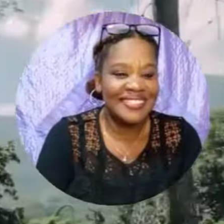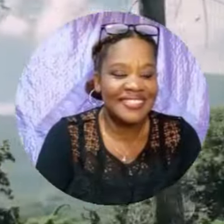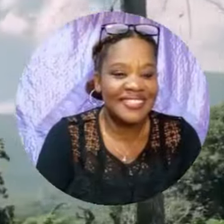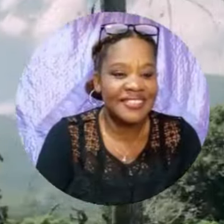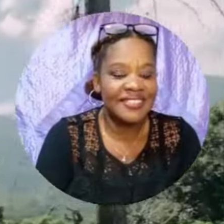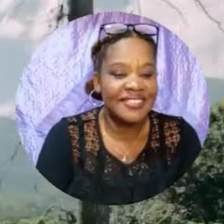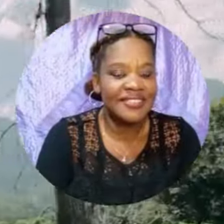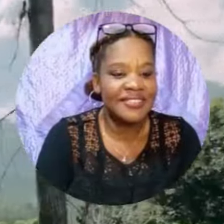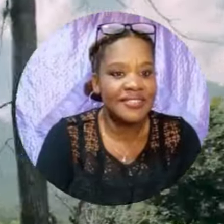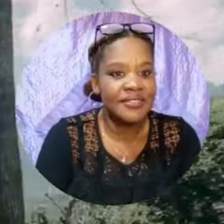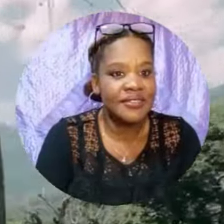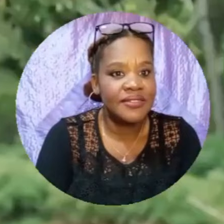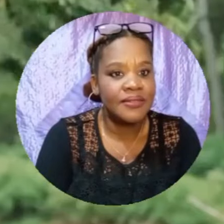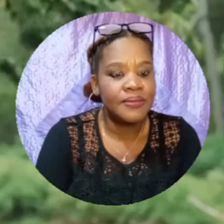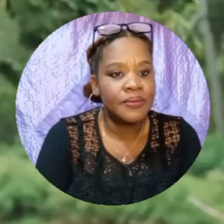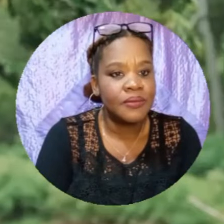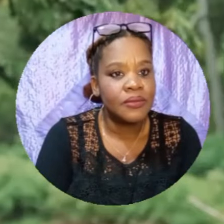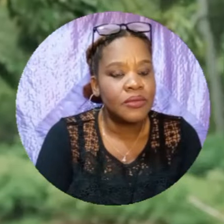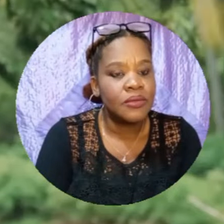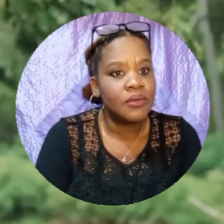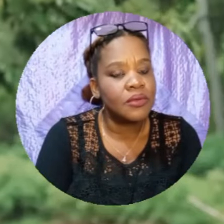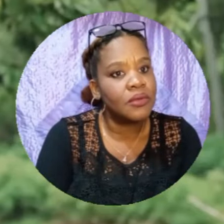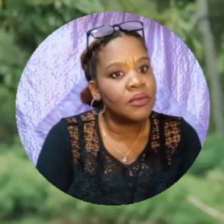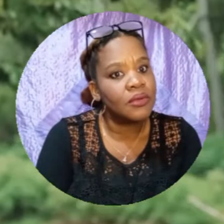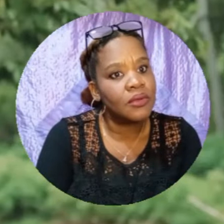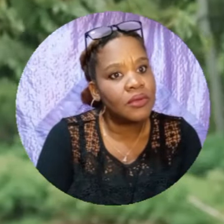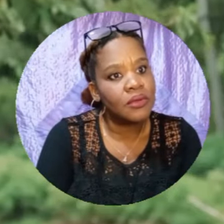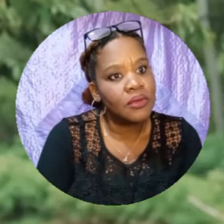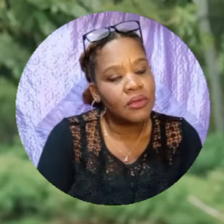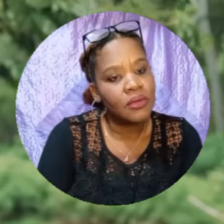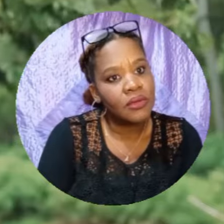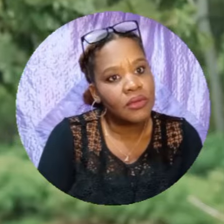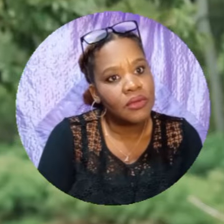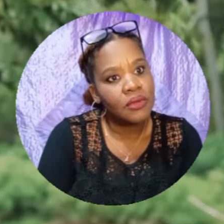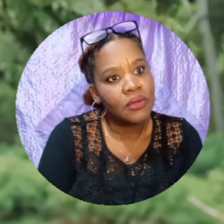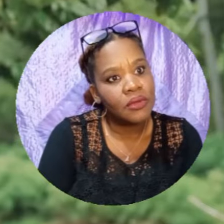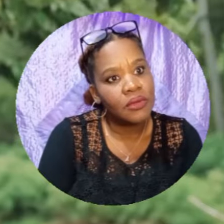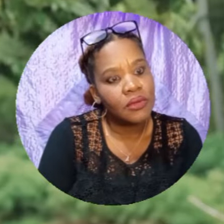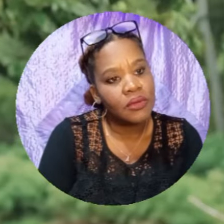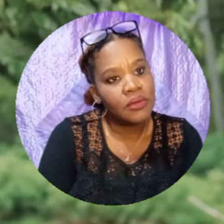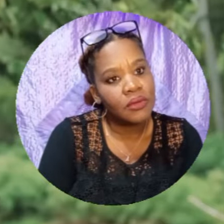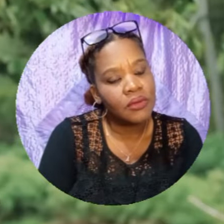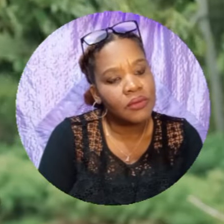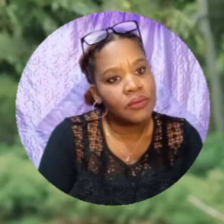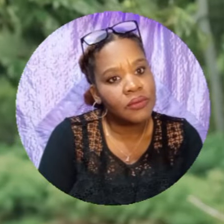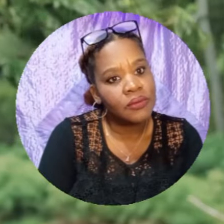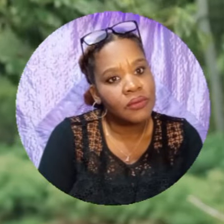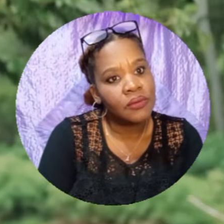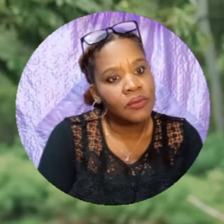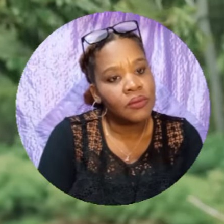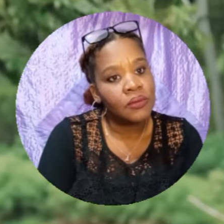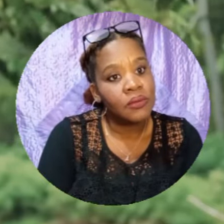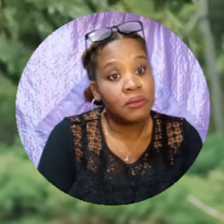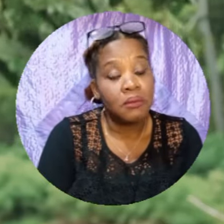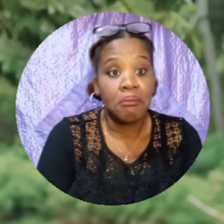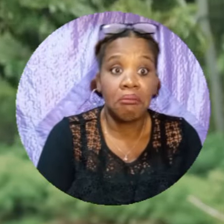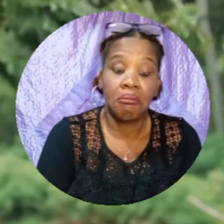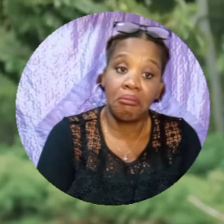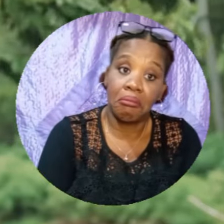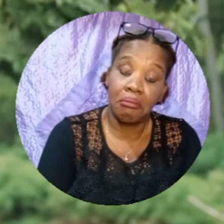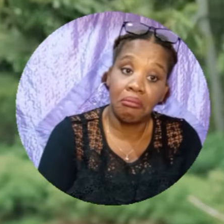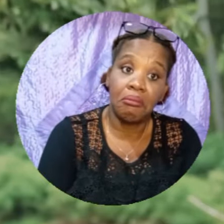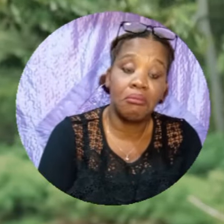Yo soy uno de los propietarios de Jaraventura. Jaraventura nació como un proyecto de rancho Jarabacoa y rancho Baiguate.